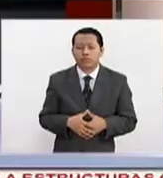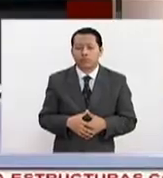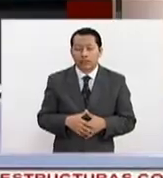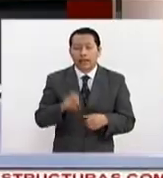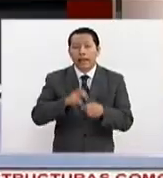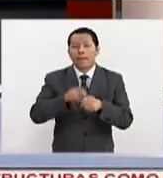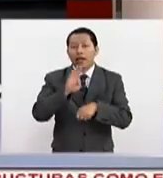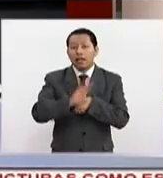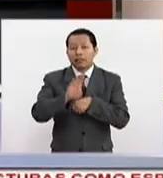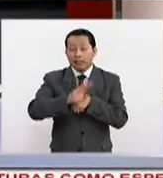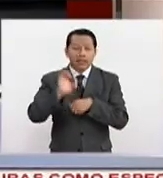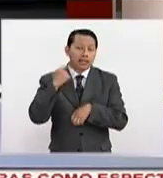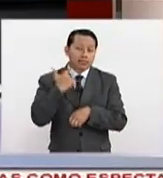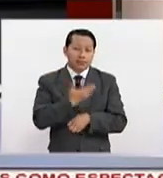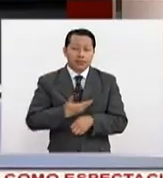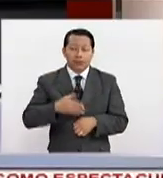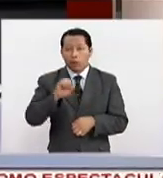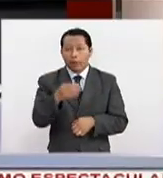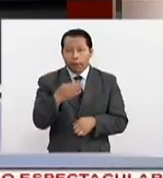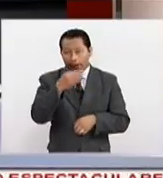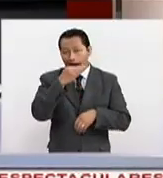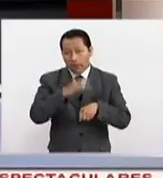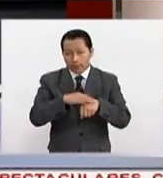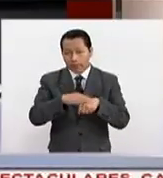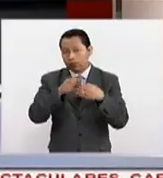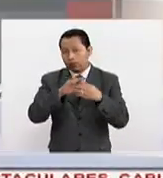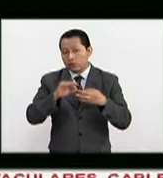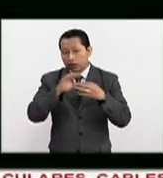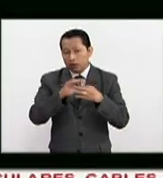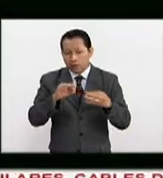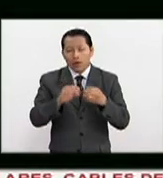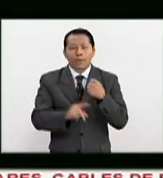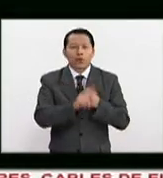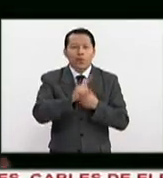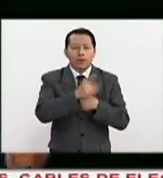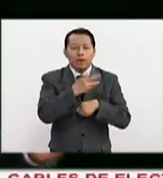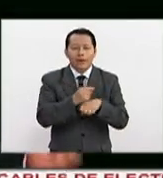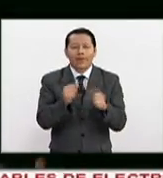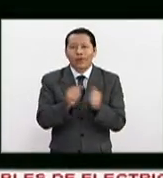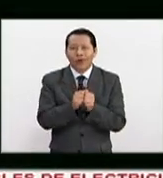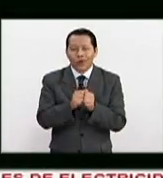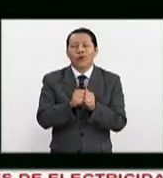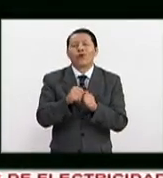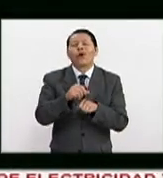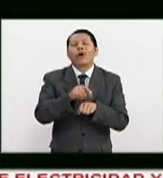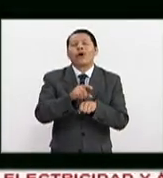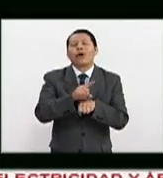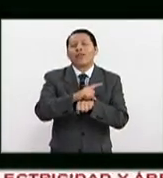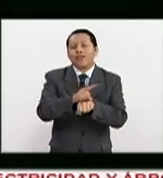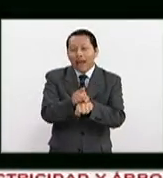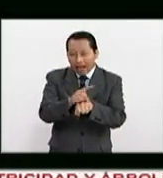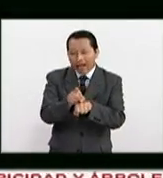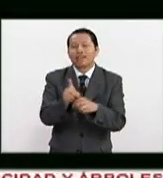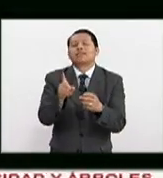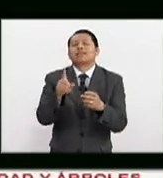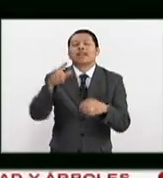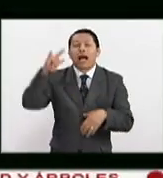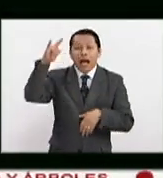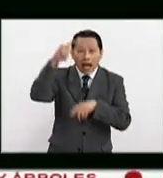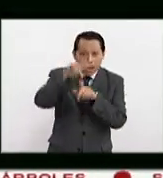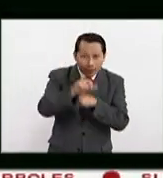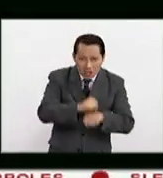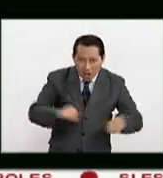En Brasil, el expresidente Barack Obama advirtió que no se pueden resolver todos los problemas con tanques y aviones de guerra en alusión al conflicto